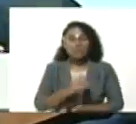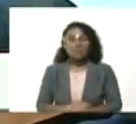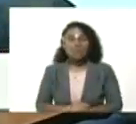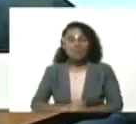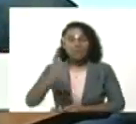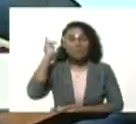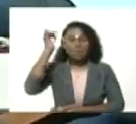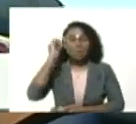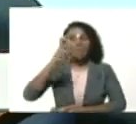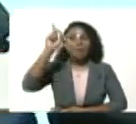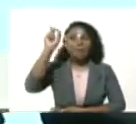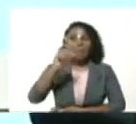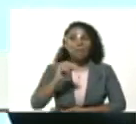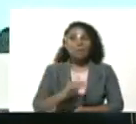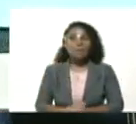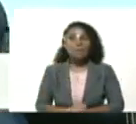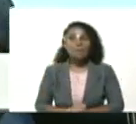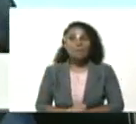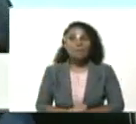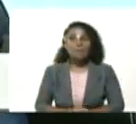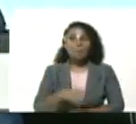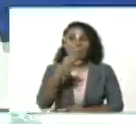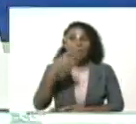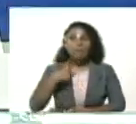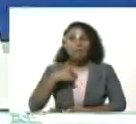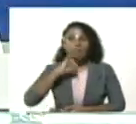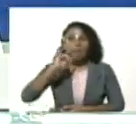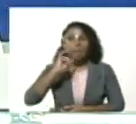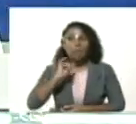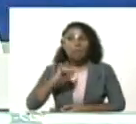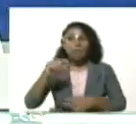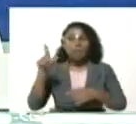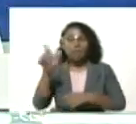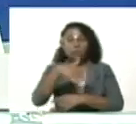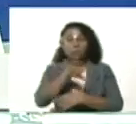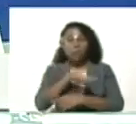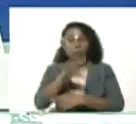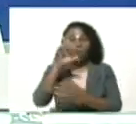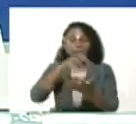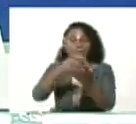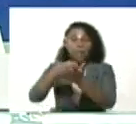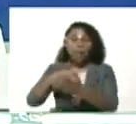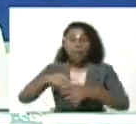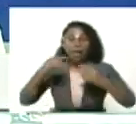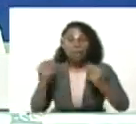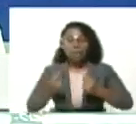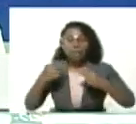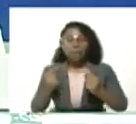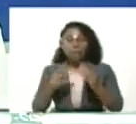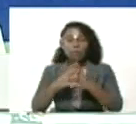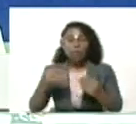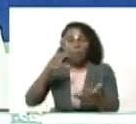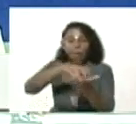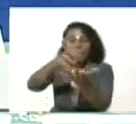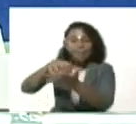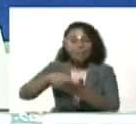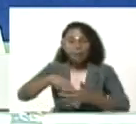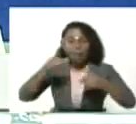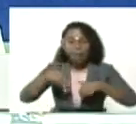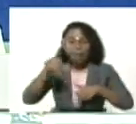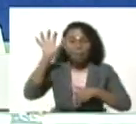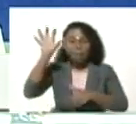Yaracuy también, bueno, ya di el reporte de todos los estados, estamos activados en todos los estados del país,